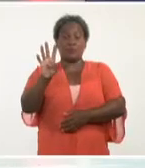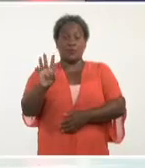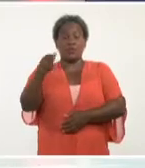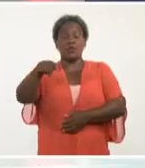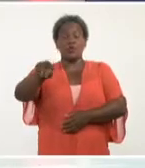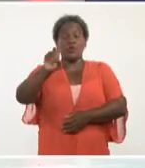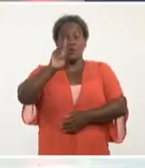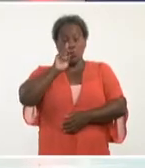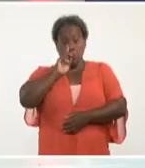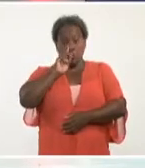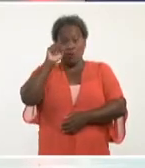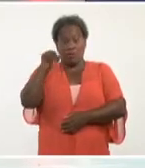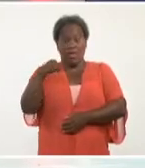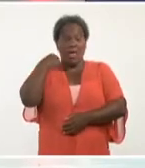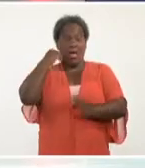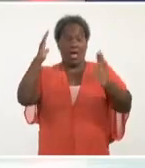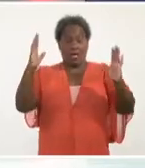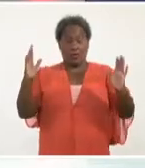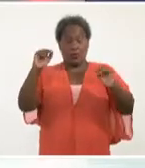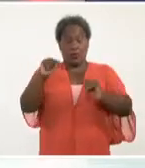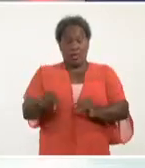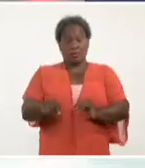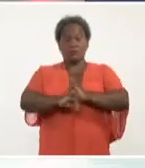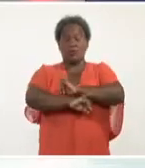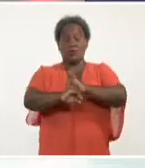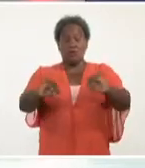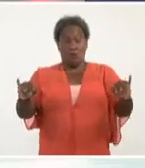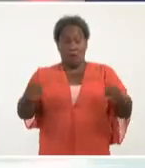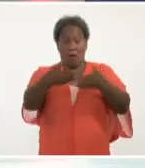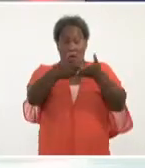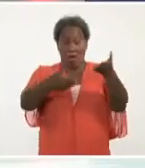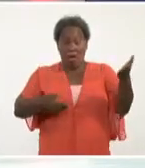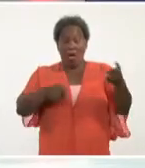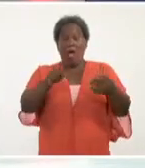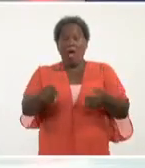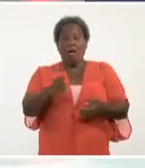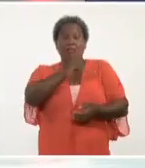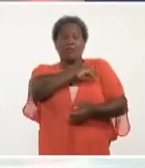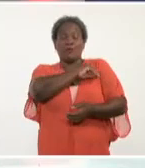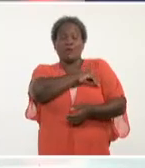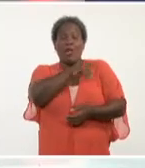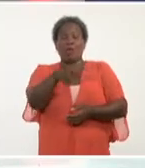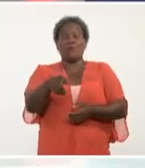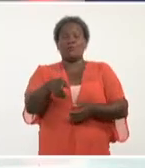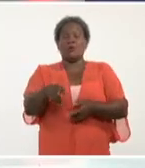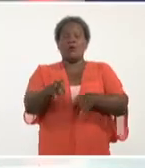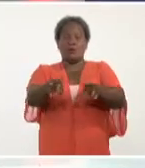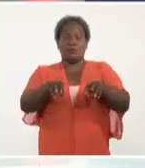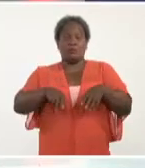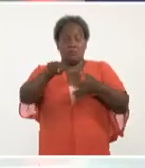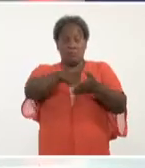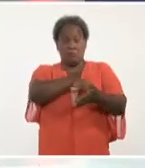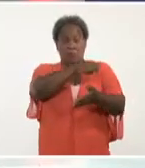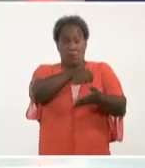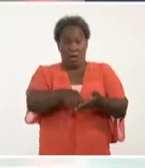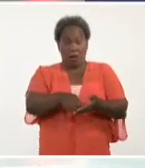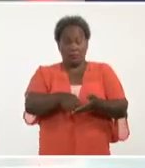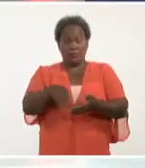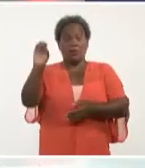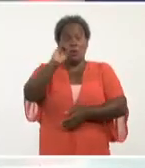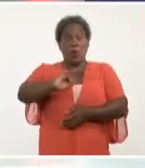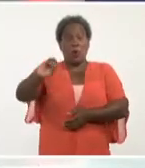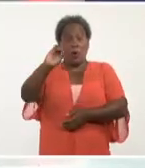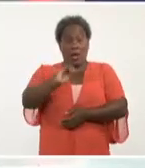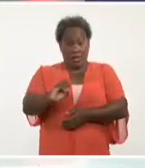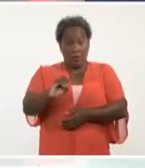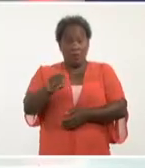del año actual. Hágase saber tal disposición a los diputados de la Asamblea Nacional del Poder Popular, a los organismos de la